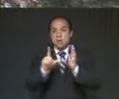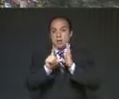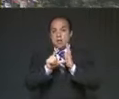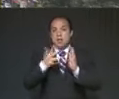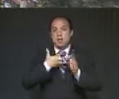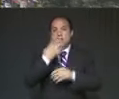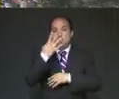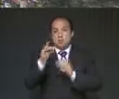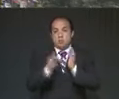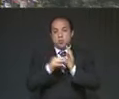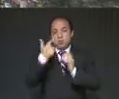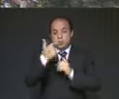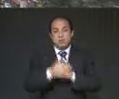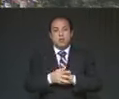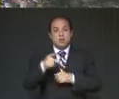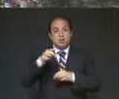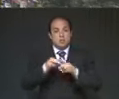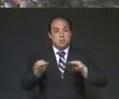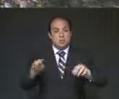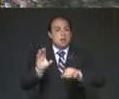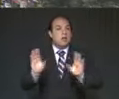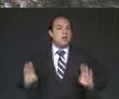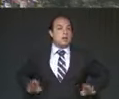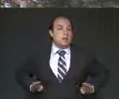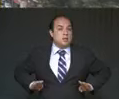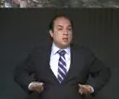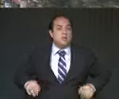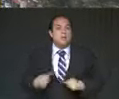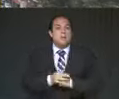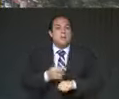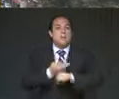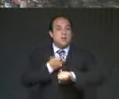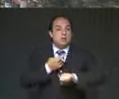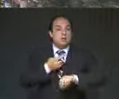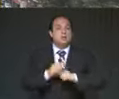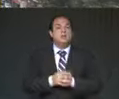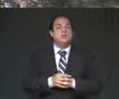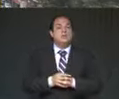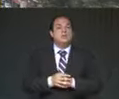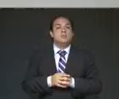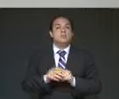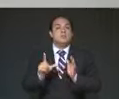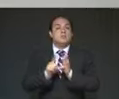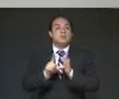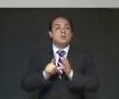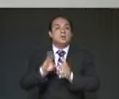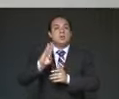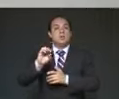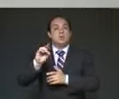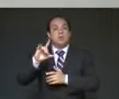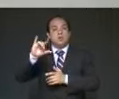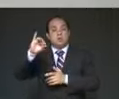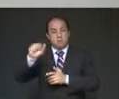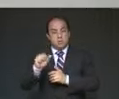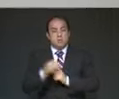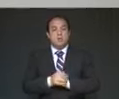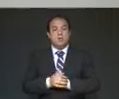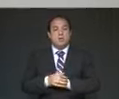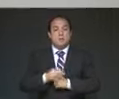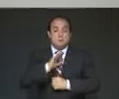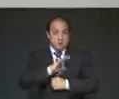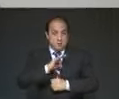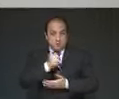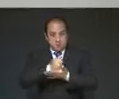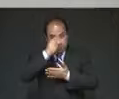4.7 kilómetros, que es la característica de la mayoría de las líneas en La Paz, Bolivia. Entonces, pues muchas felicidades a la Ciudad de